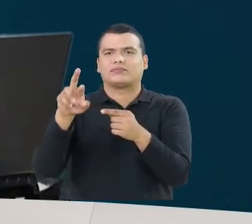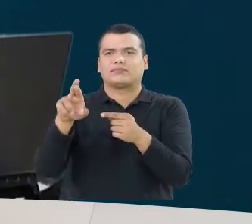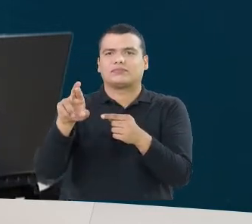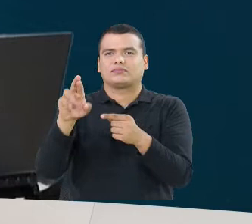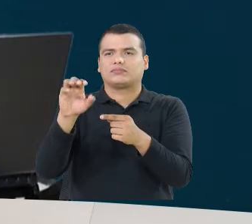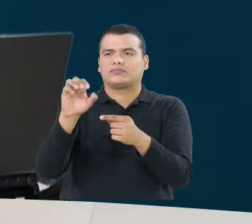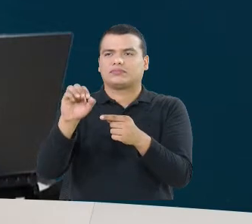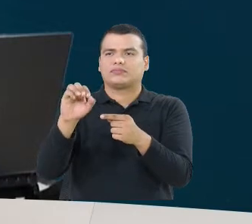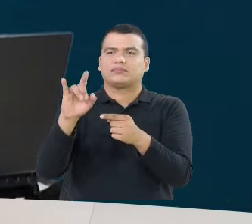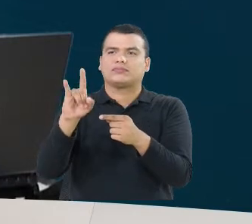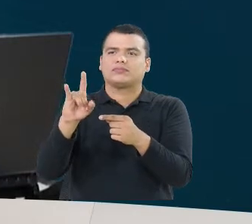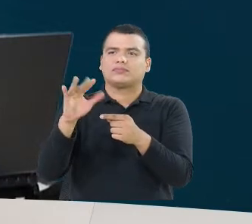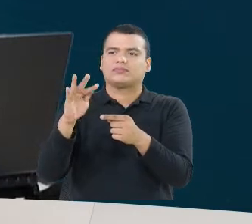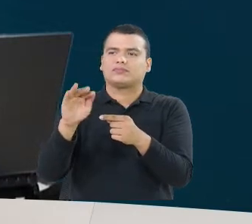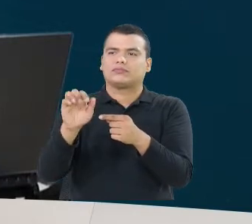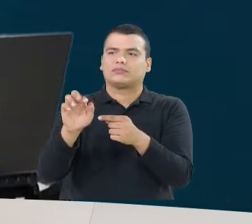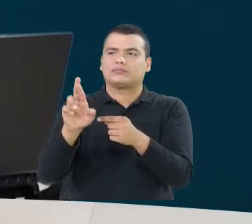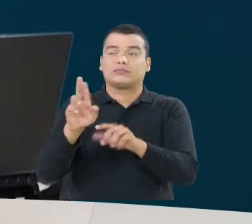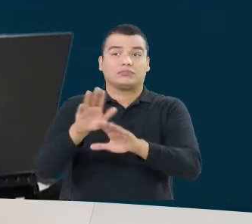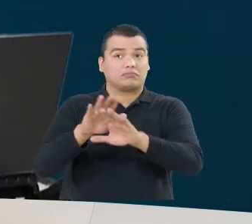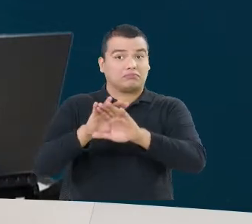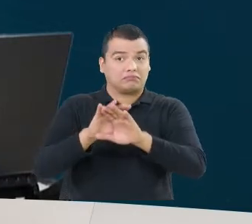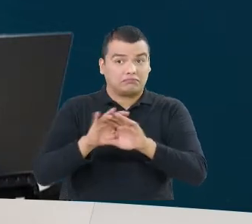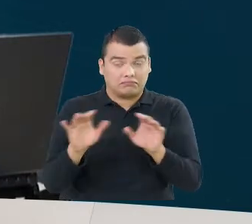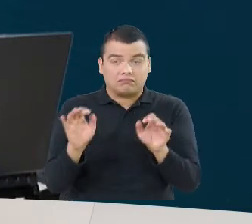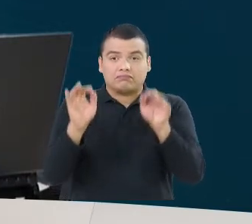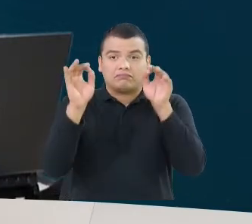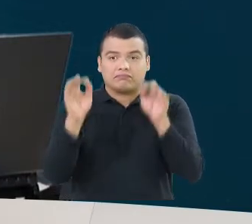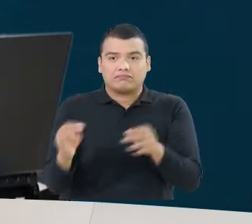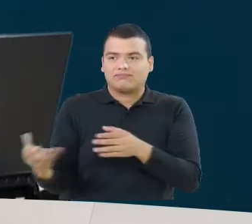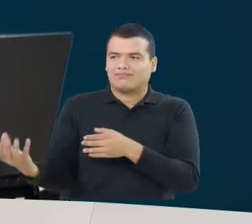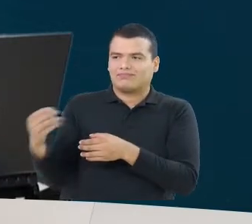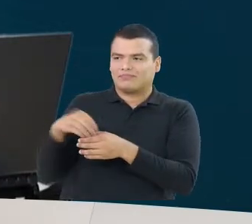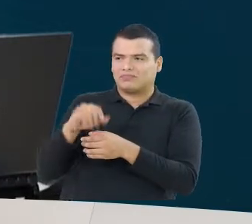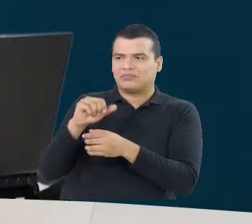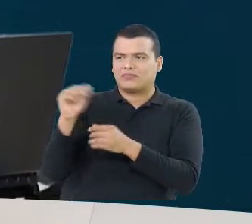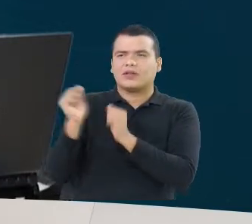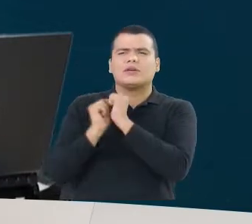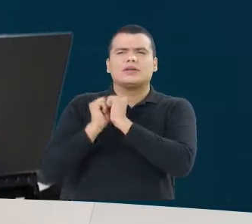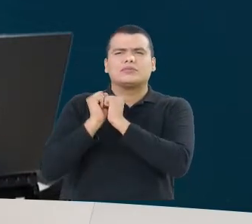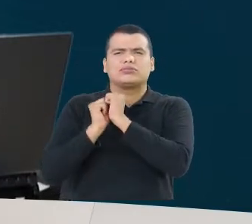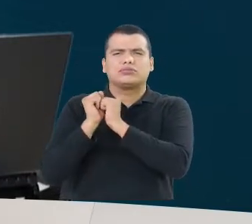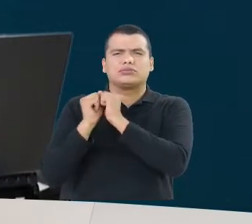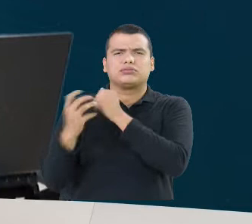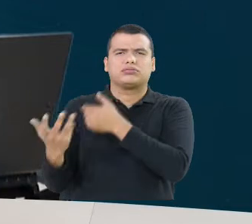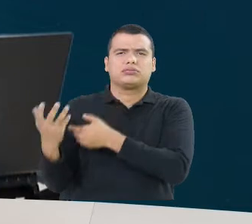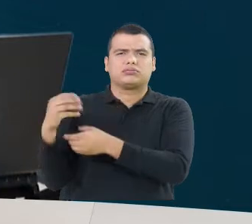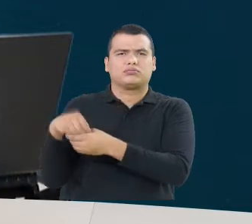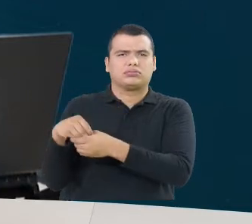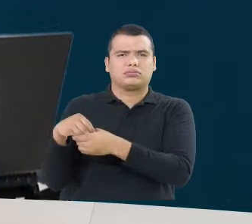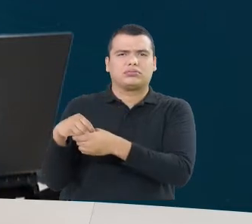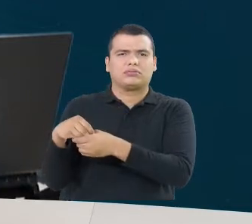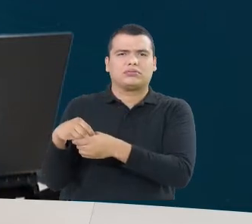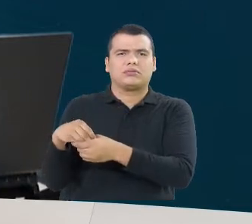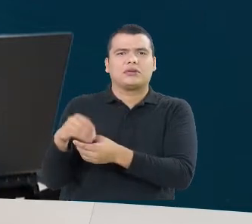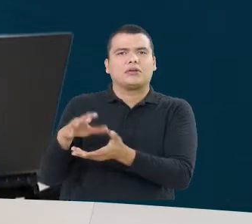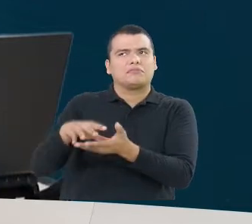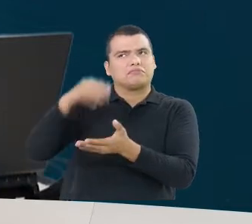esa router le monté un motor Dremel, y con ese Dremel pues lentamente fui aprendiendo